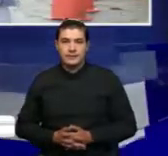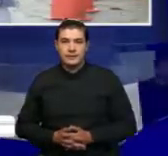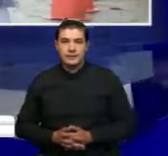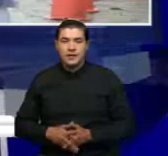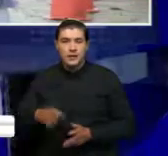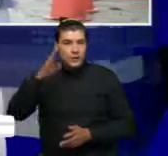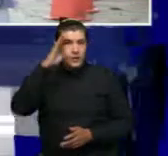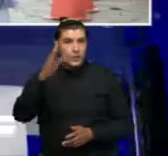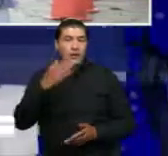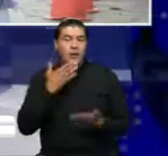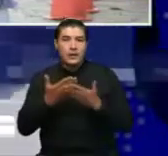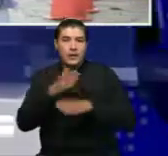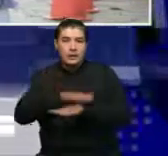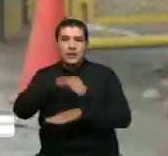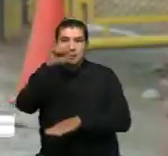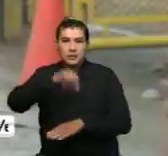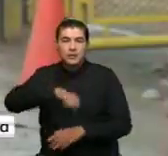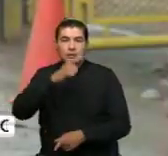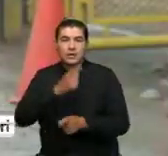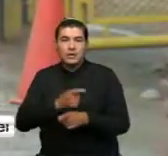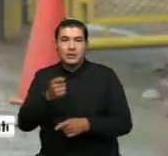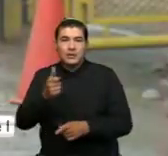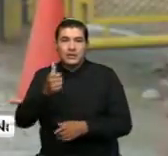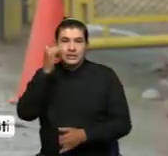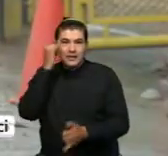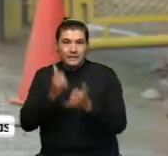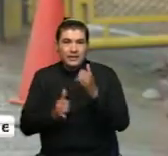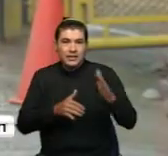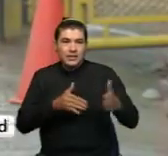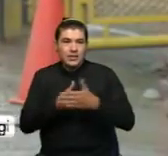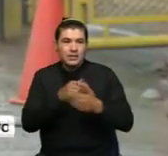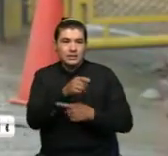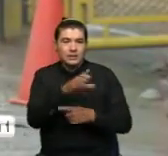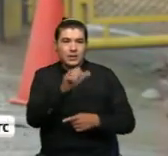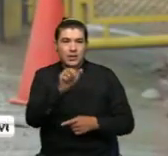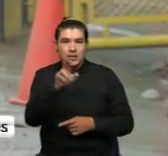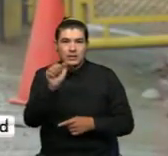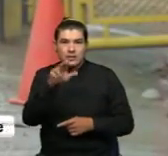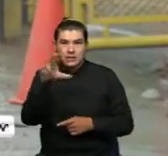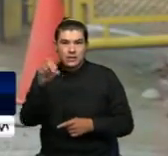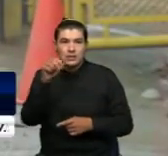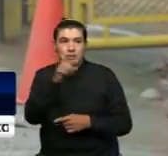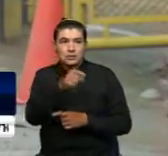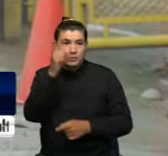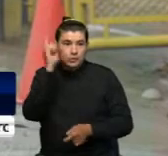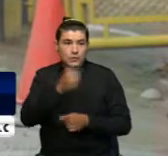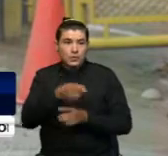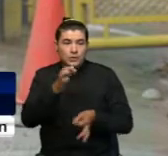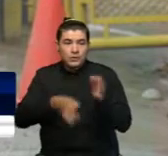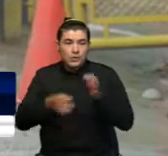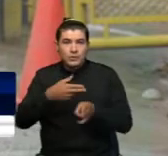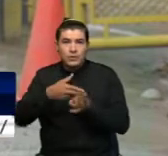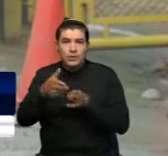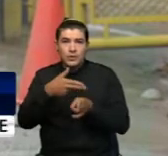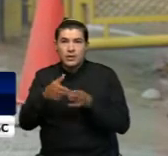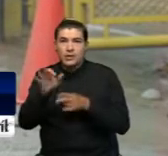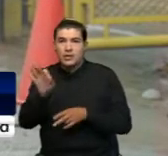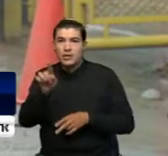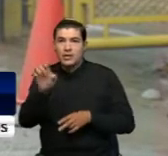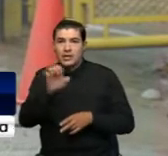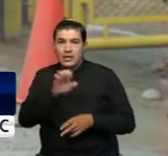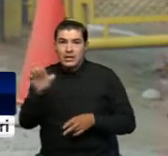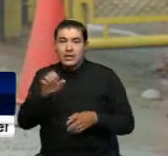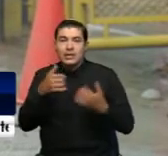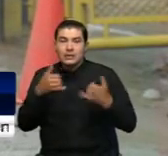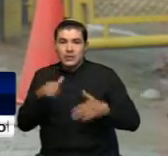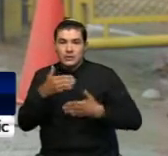hola pues así es se acerca el cierre de el carrasco recuerda que esto es orden de un juez y hasta el próximo 31 de enero se estaría